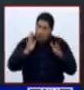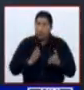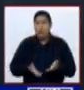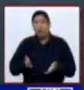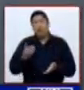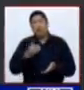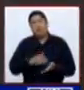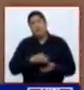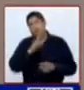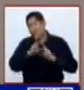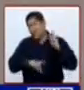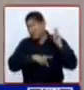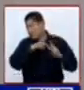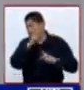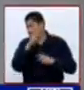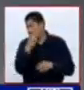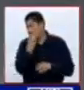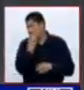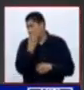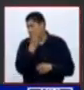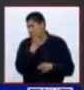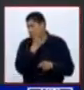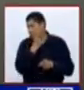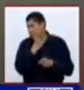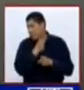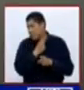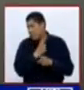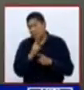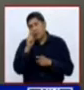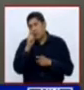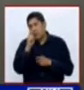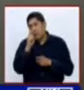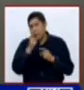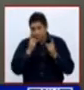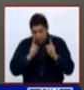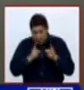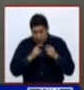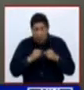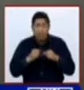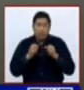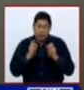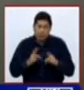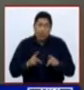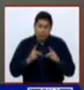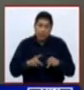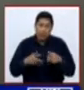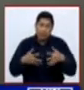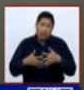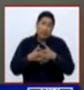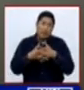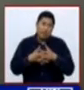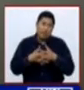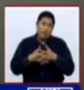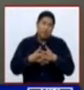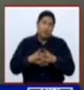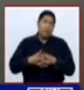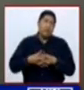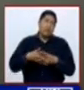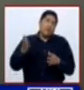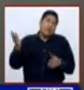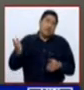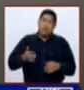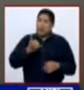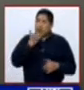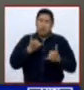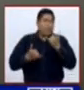es la población solita la que se ve perjudicada por los mismos pobladores que ejecutan estos. Claro, qué sé yo,